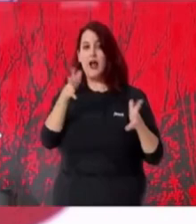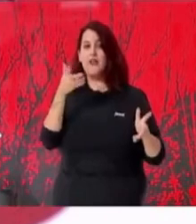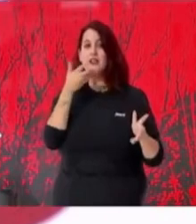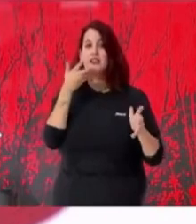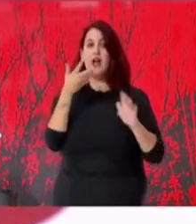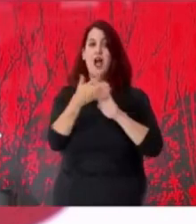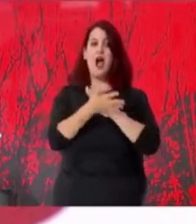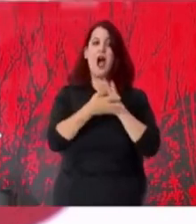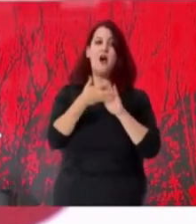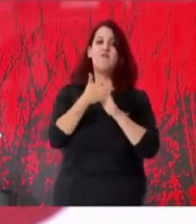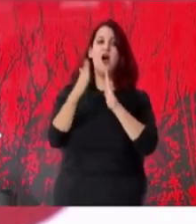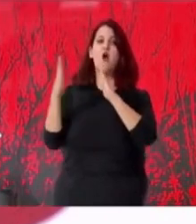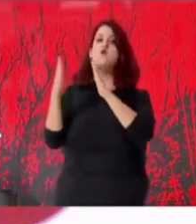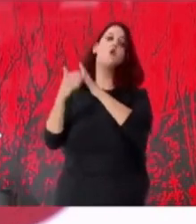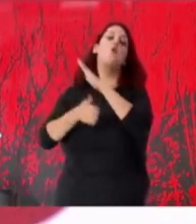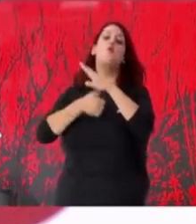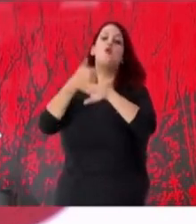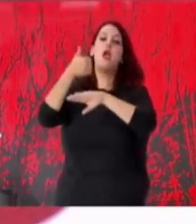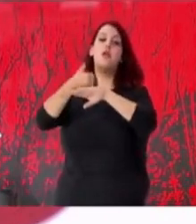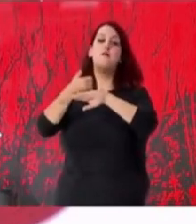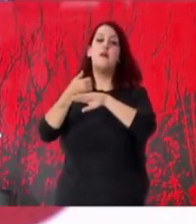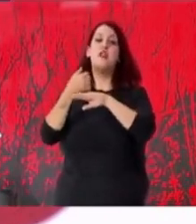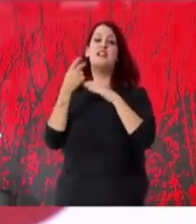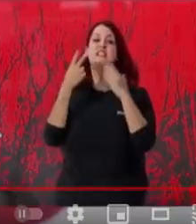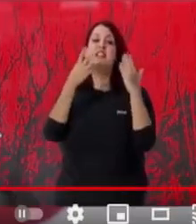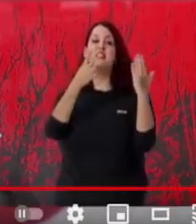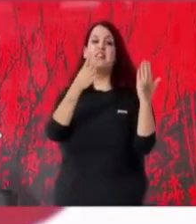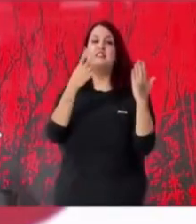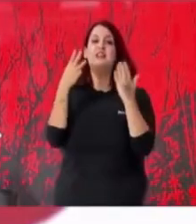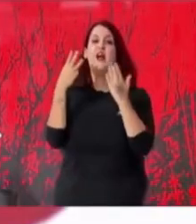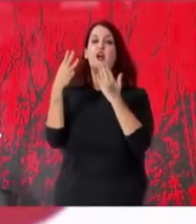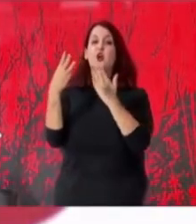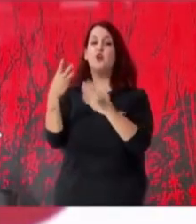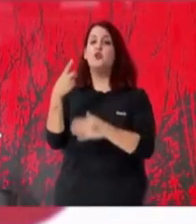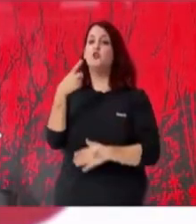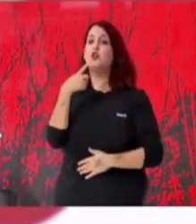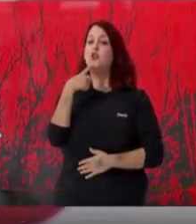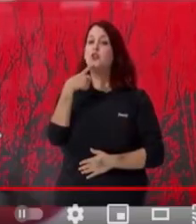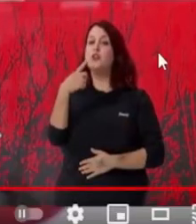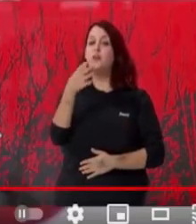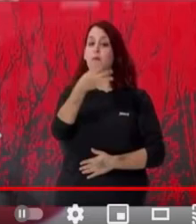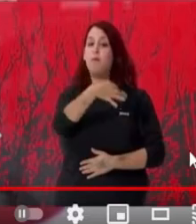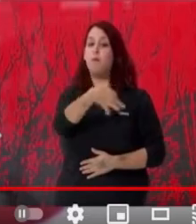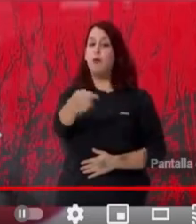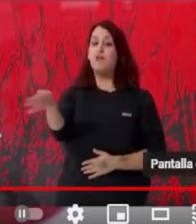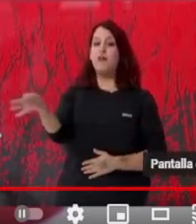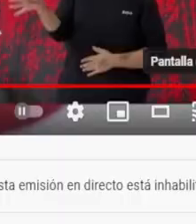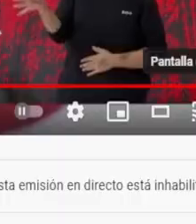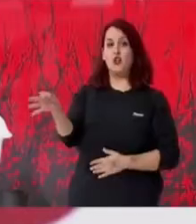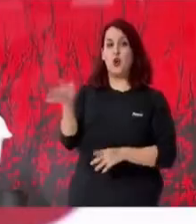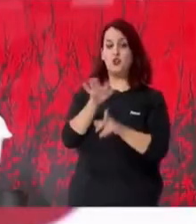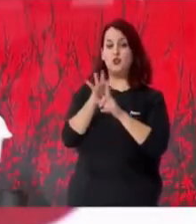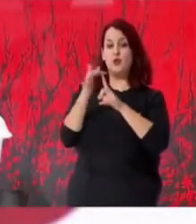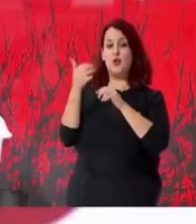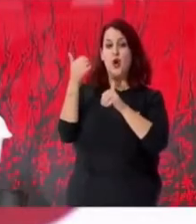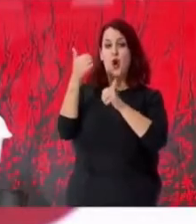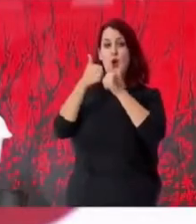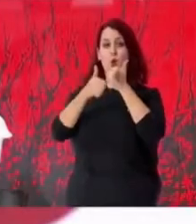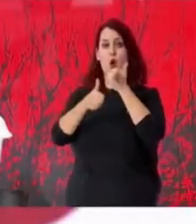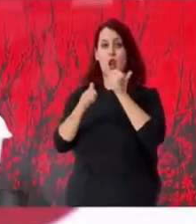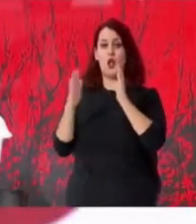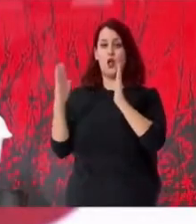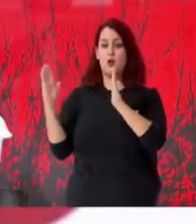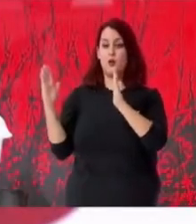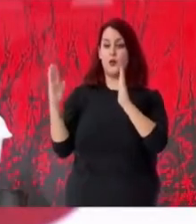un régimen del 78, definen perfectamente lo que pasó. Un régimen que